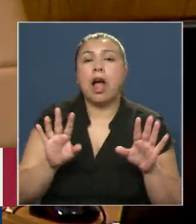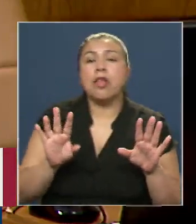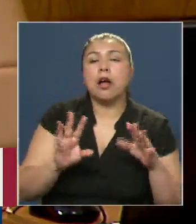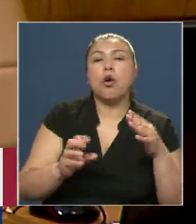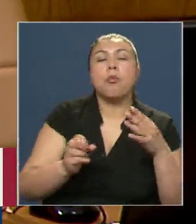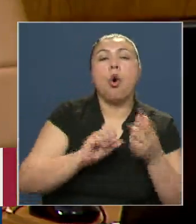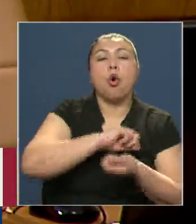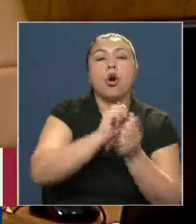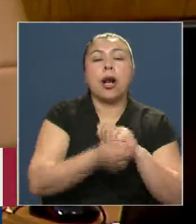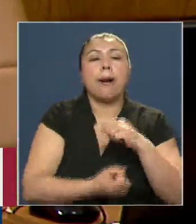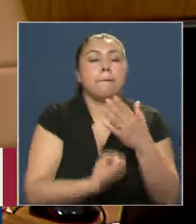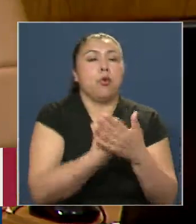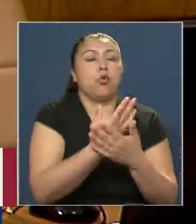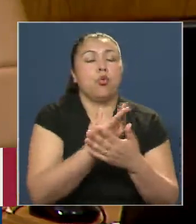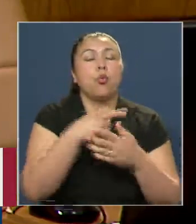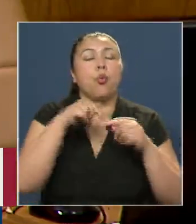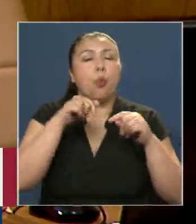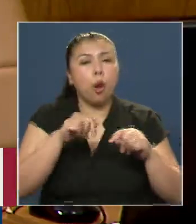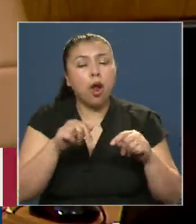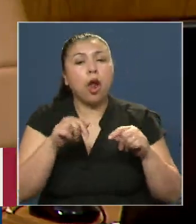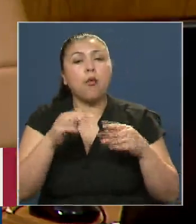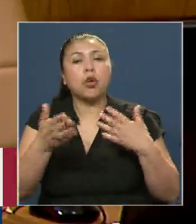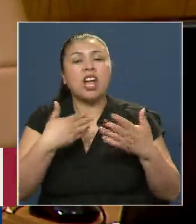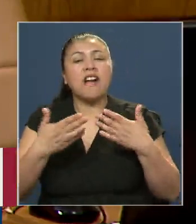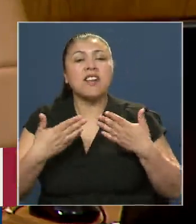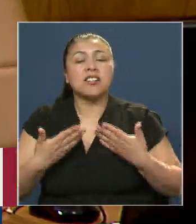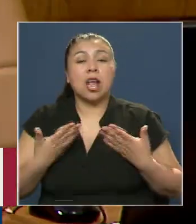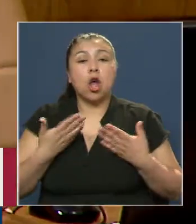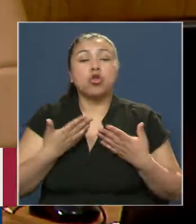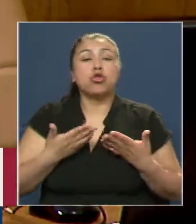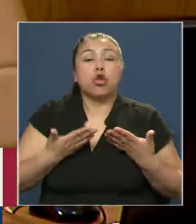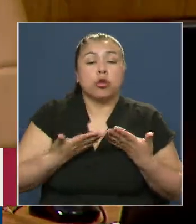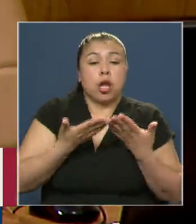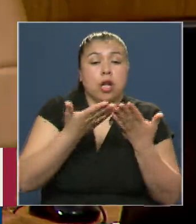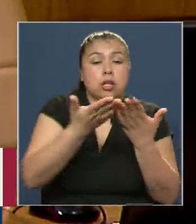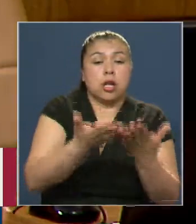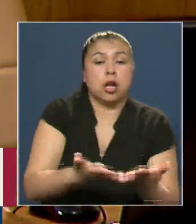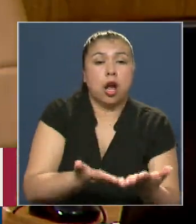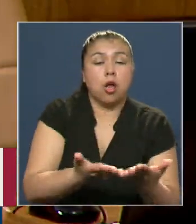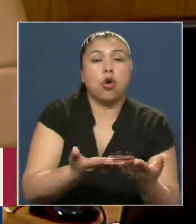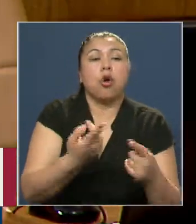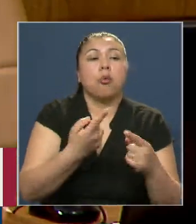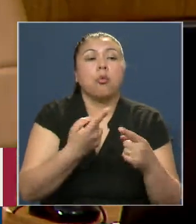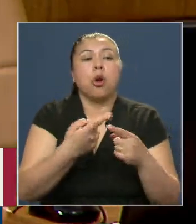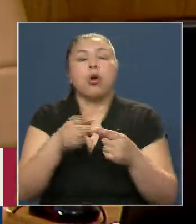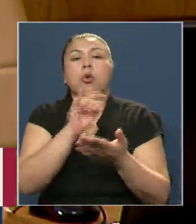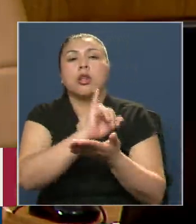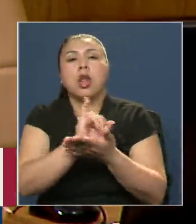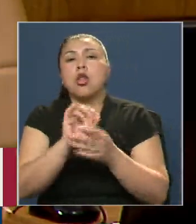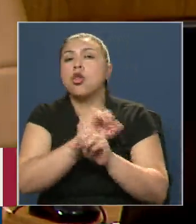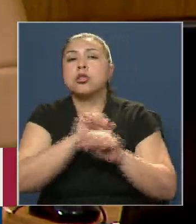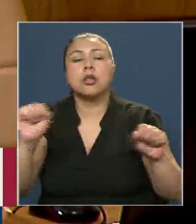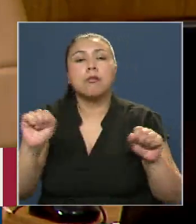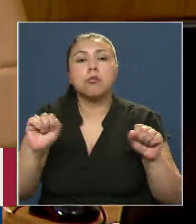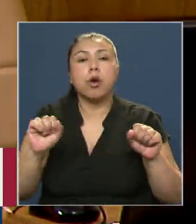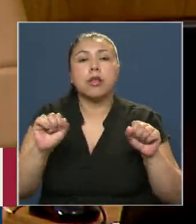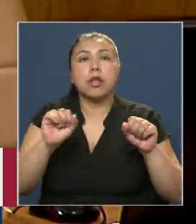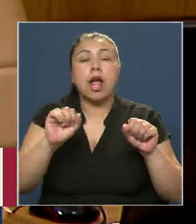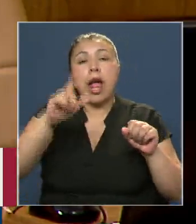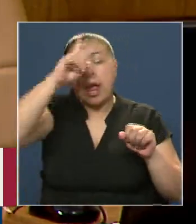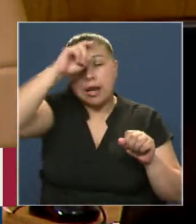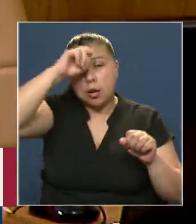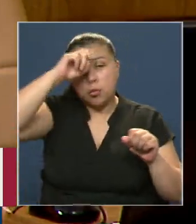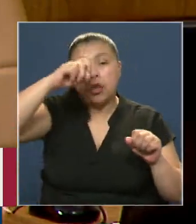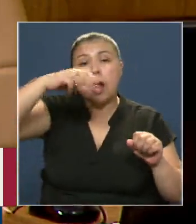que equipos que incluso son donados por terceros no pueden ser instalados en el hospital de Molina porque